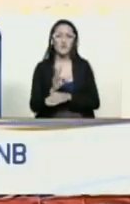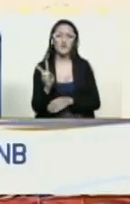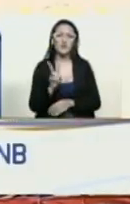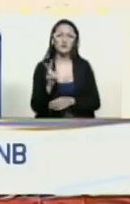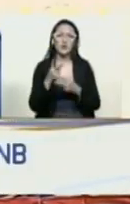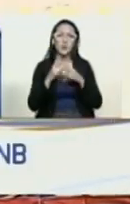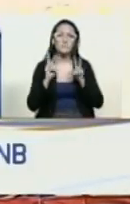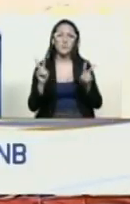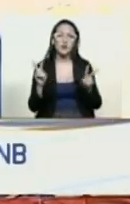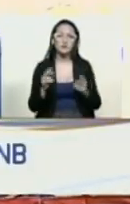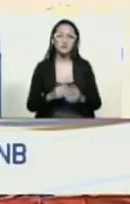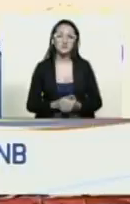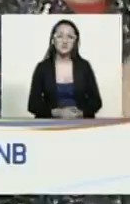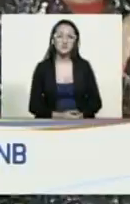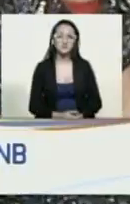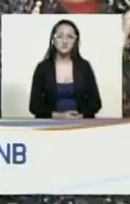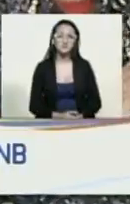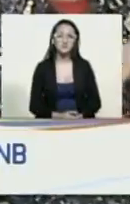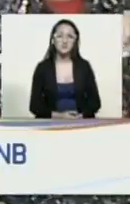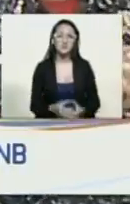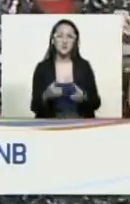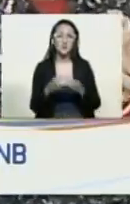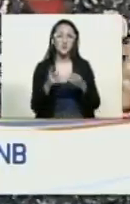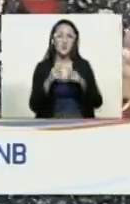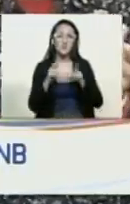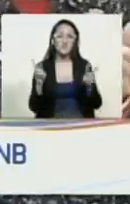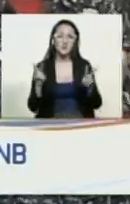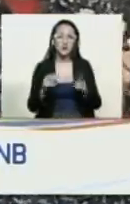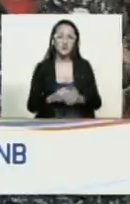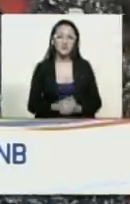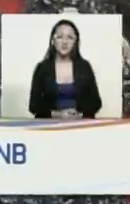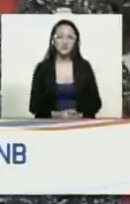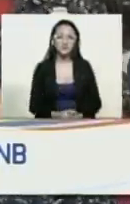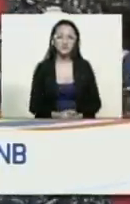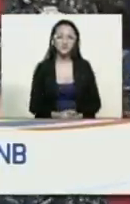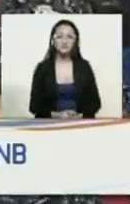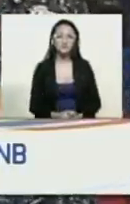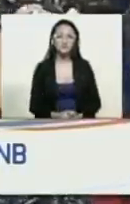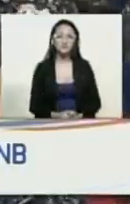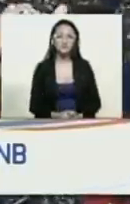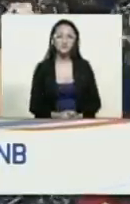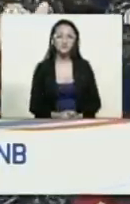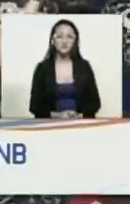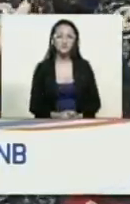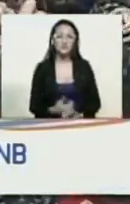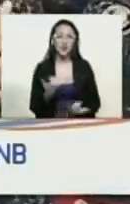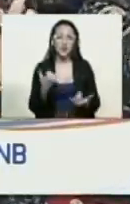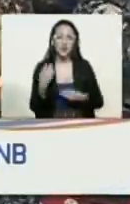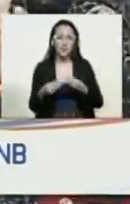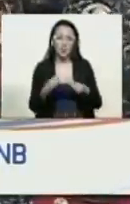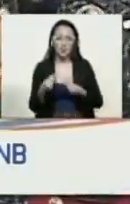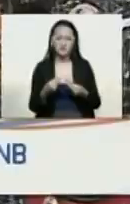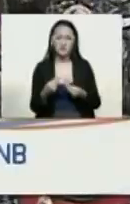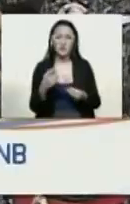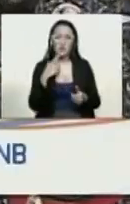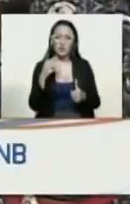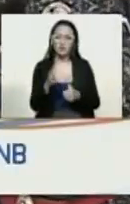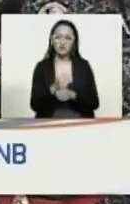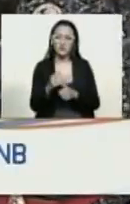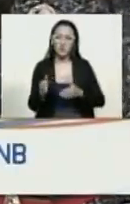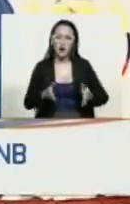de paz ciudadana. Los cuadrantes de paz. Vamos a hacerlo. Conseguimos el